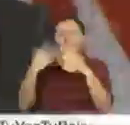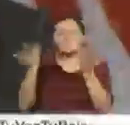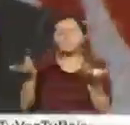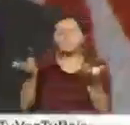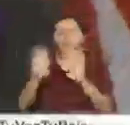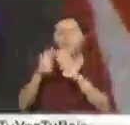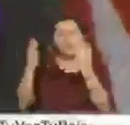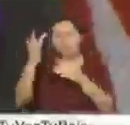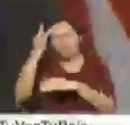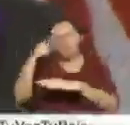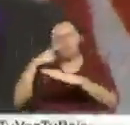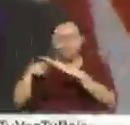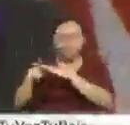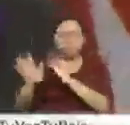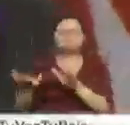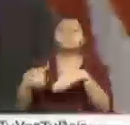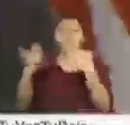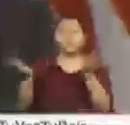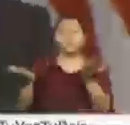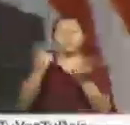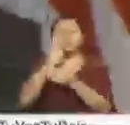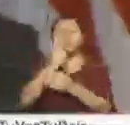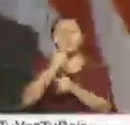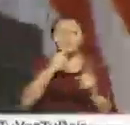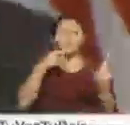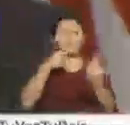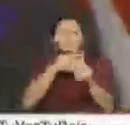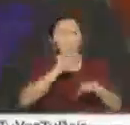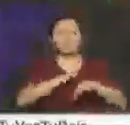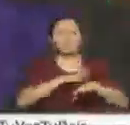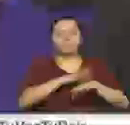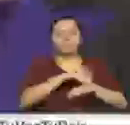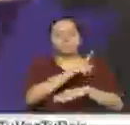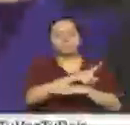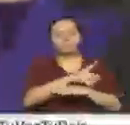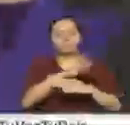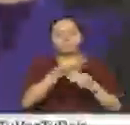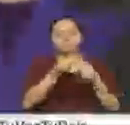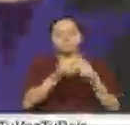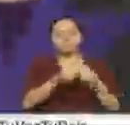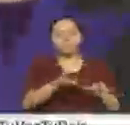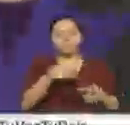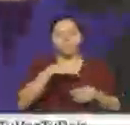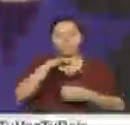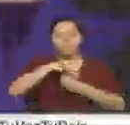Estado. La demócrata atribuyó su derrota frente a Trump en parte a la intervención de Comey.